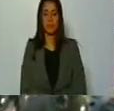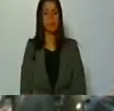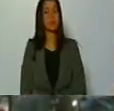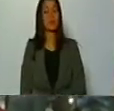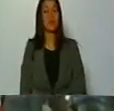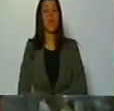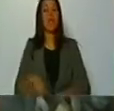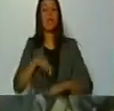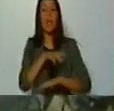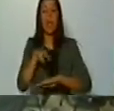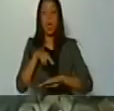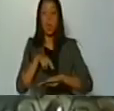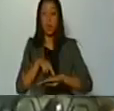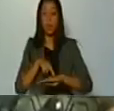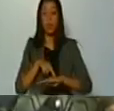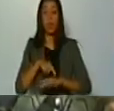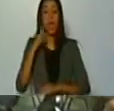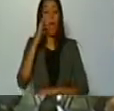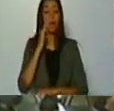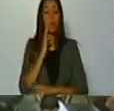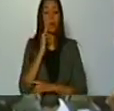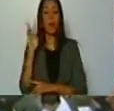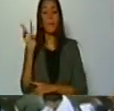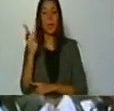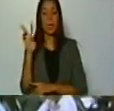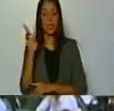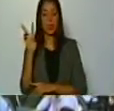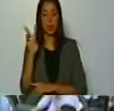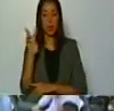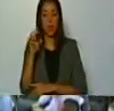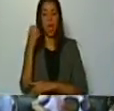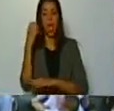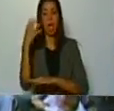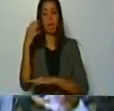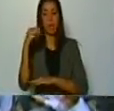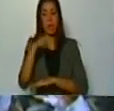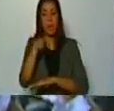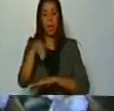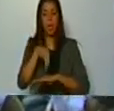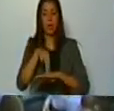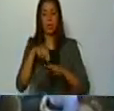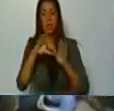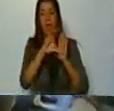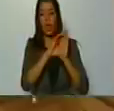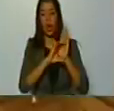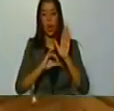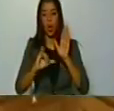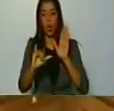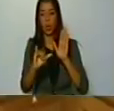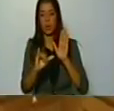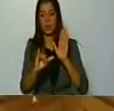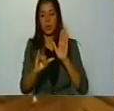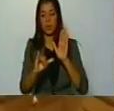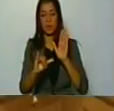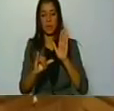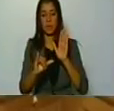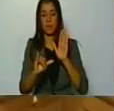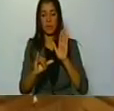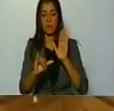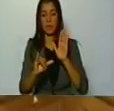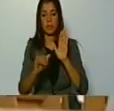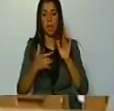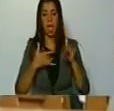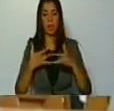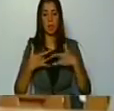República Bolivariana de Venezuela, Asamblea Nacional Constituyente, acto